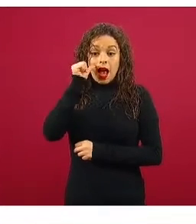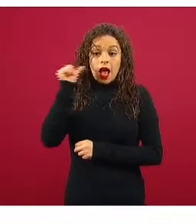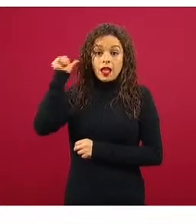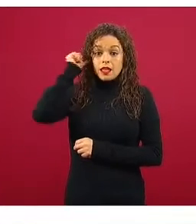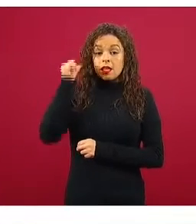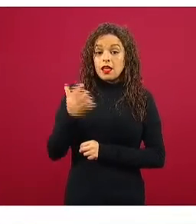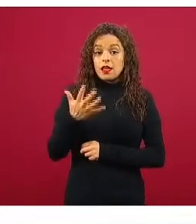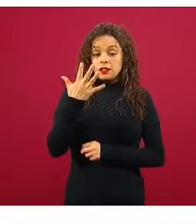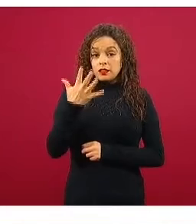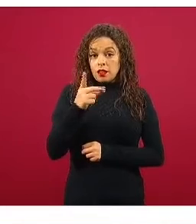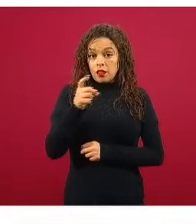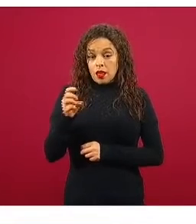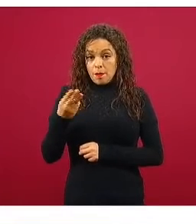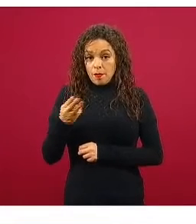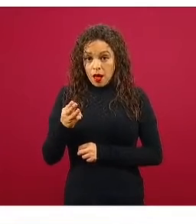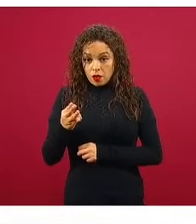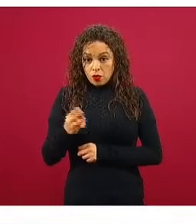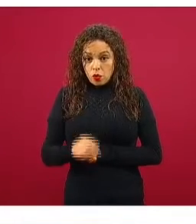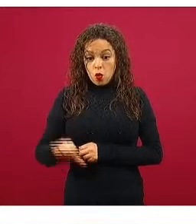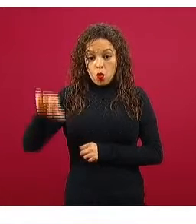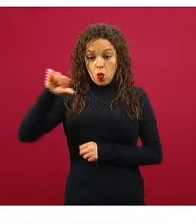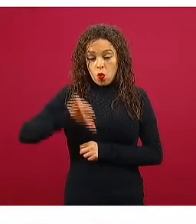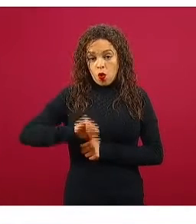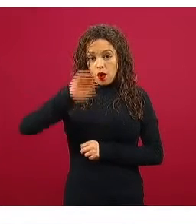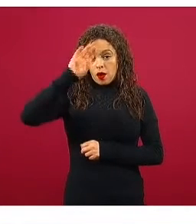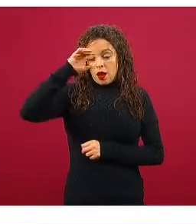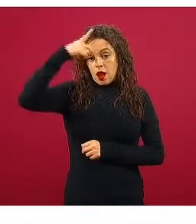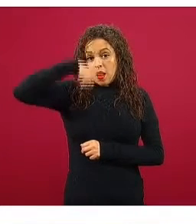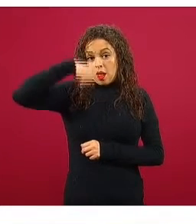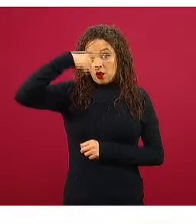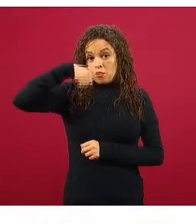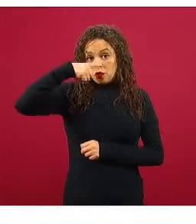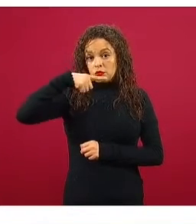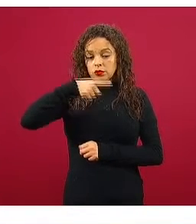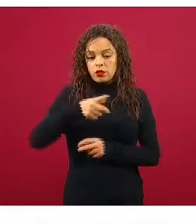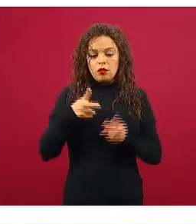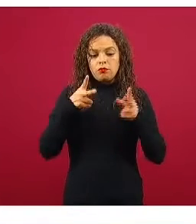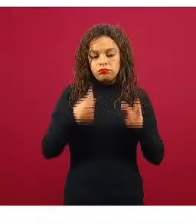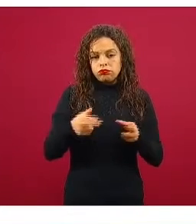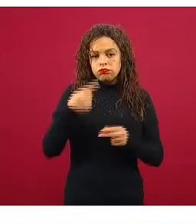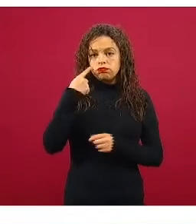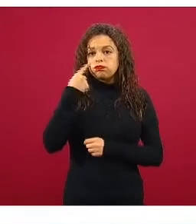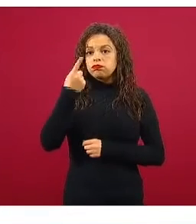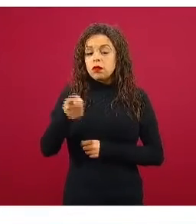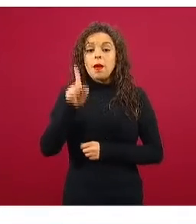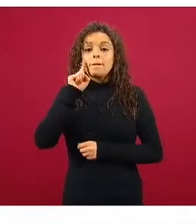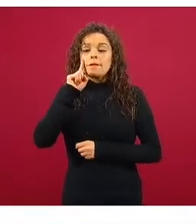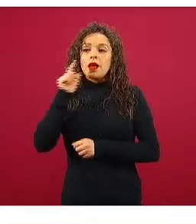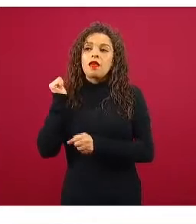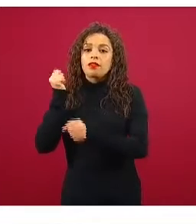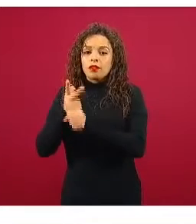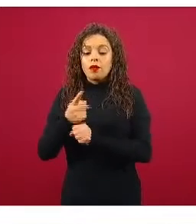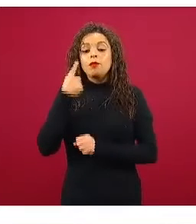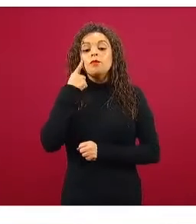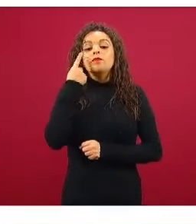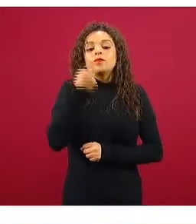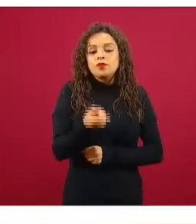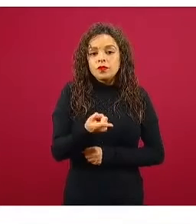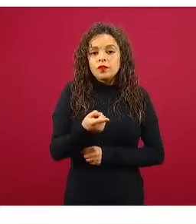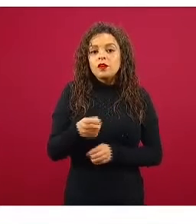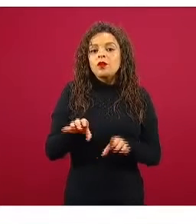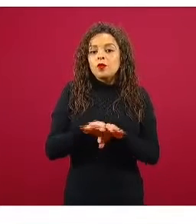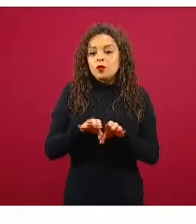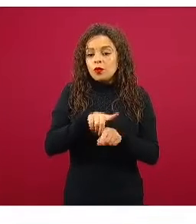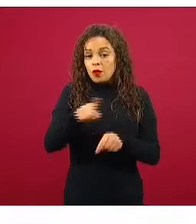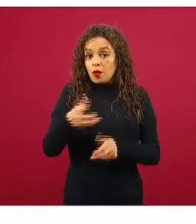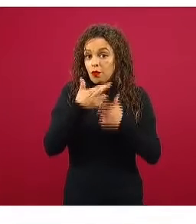mayo. El día de hoy corta a la medianoche y se reporta el día de mañana temprano, pero entonces en el último reporte tenemos